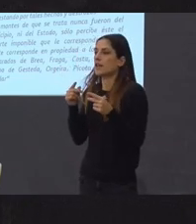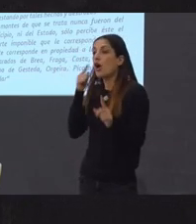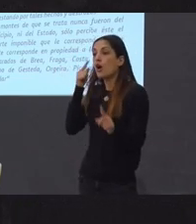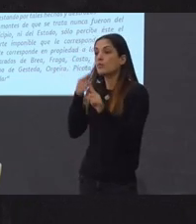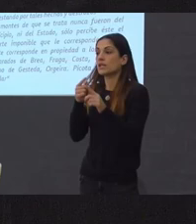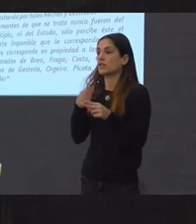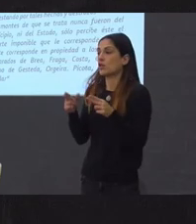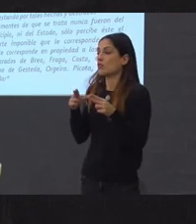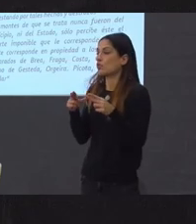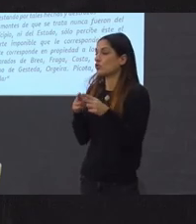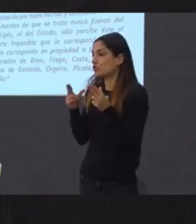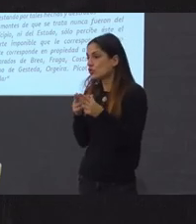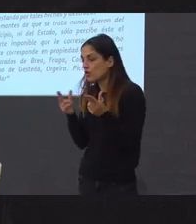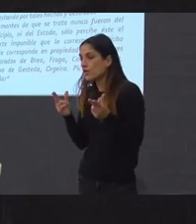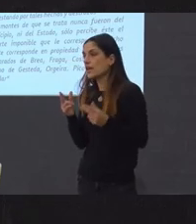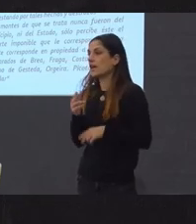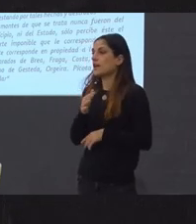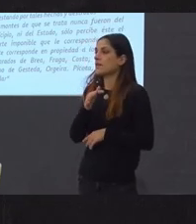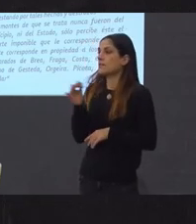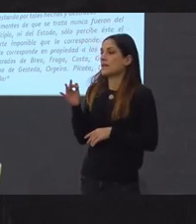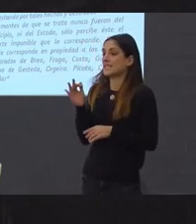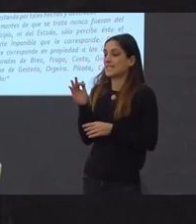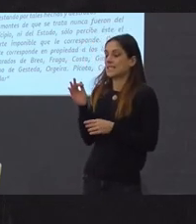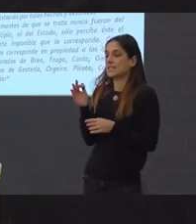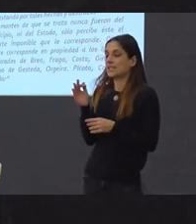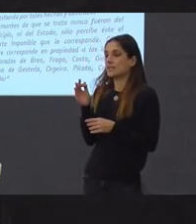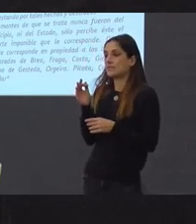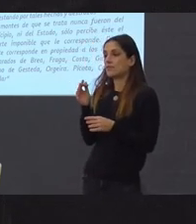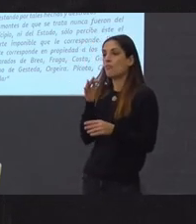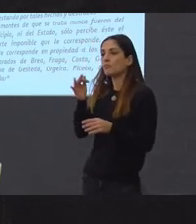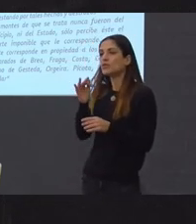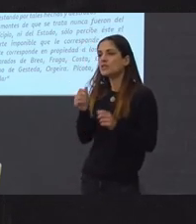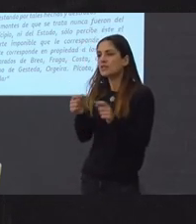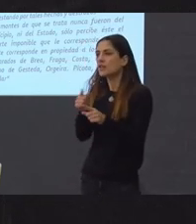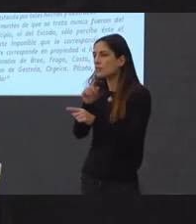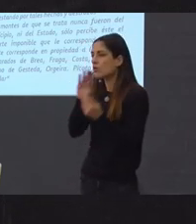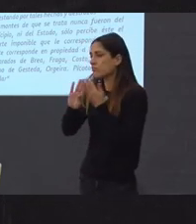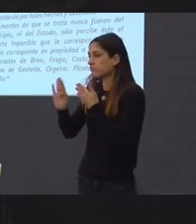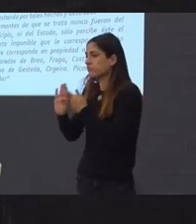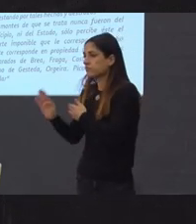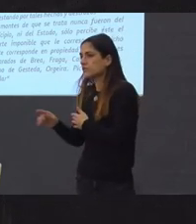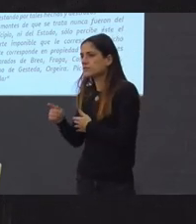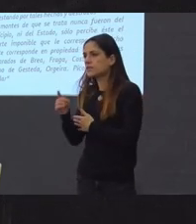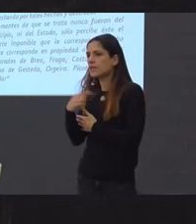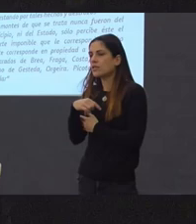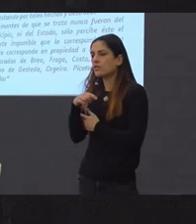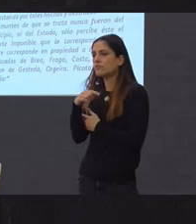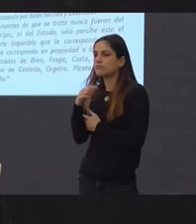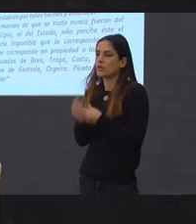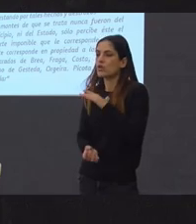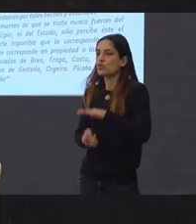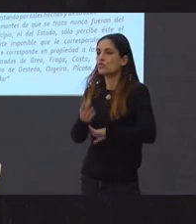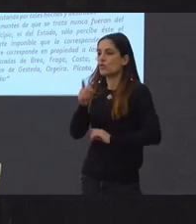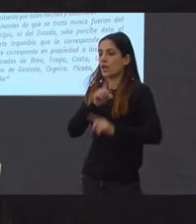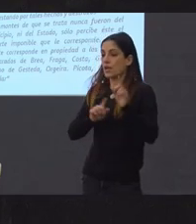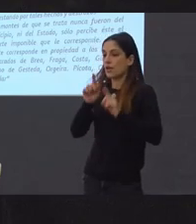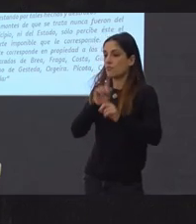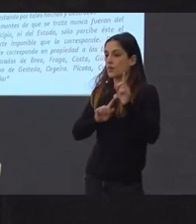representaba para o paisano a repoboación forestal, non era de esperar que surxiran dificultades